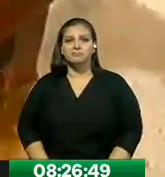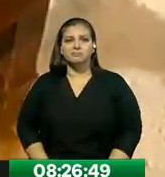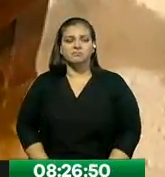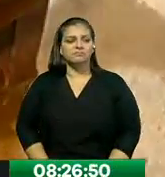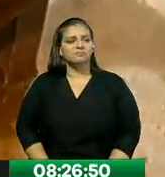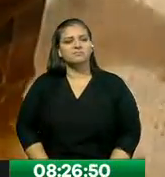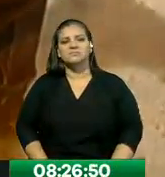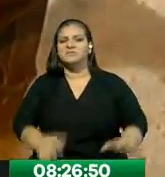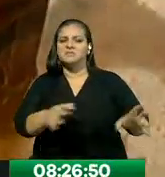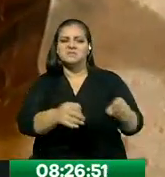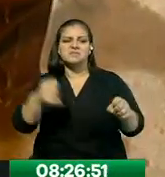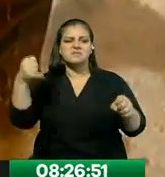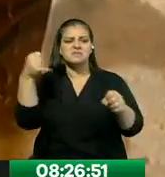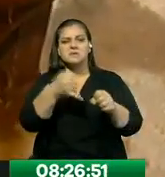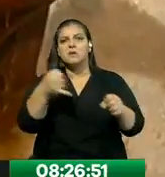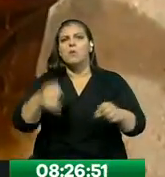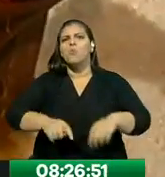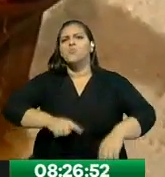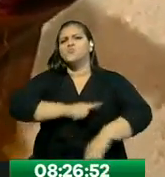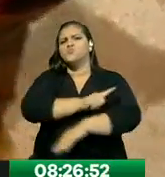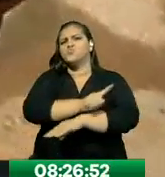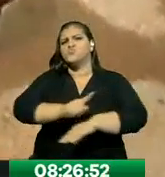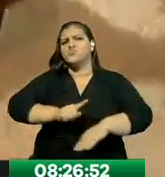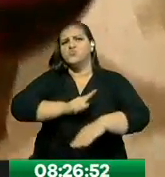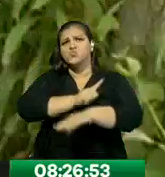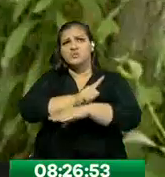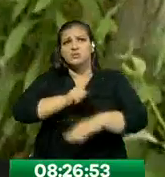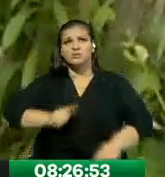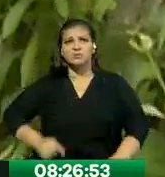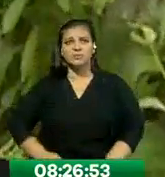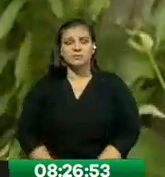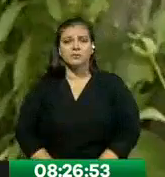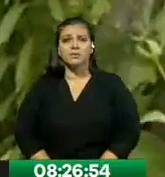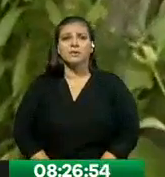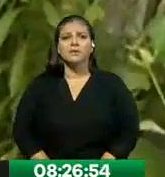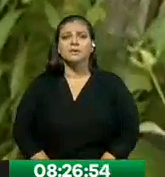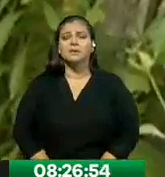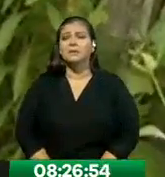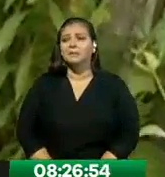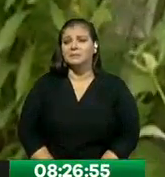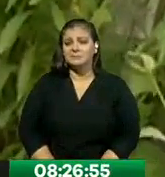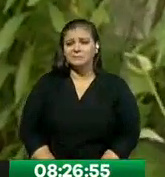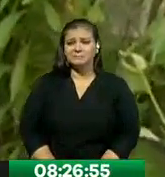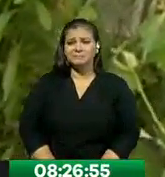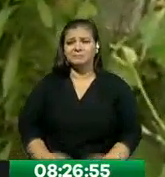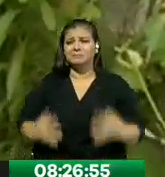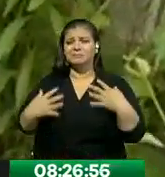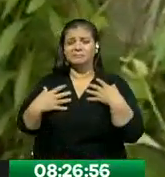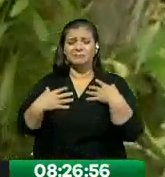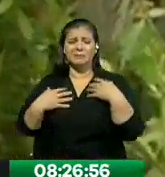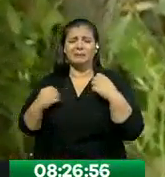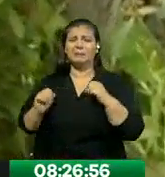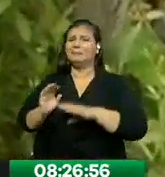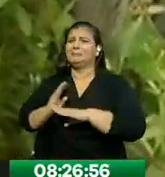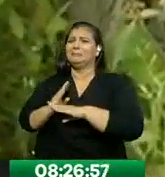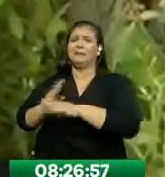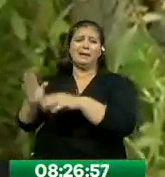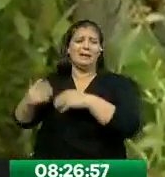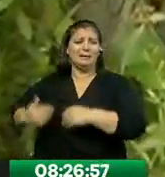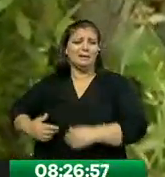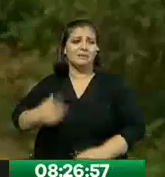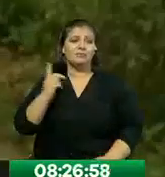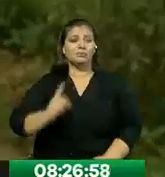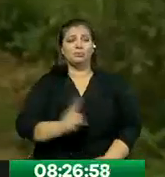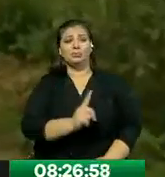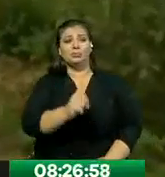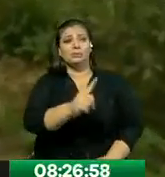en el cual no hubo alguien que pudiera ayudarla. Cuando logró liberarse de su agresor, fue a contar lo sucedido con sus